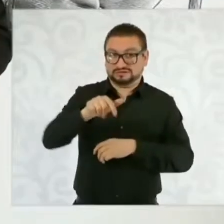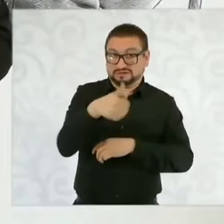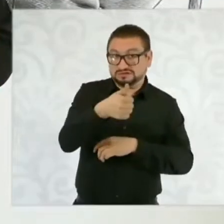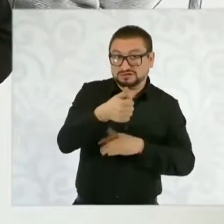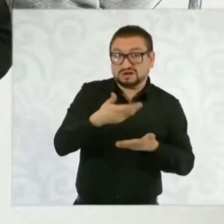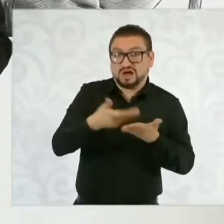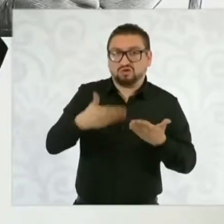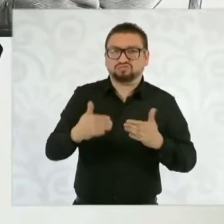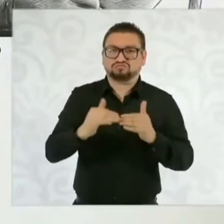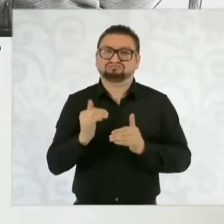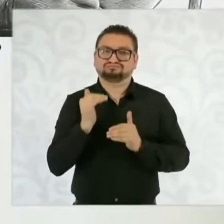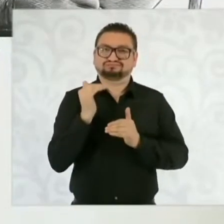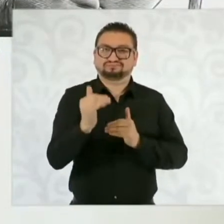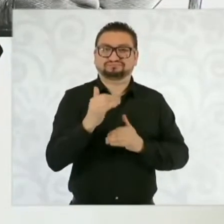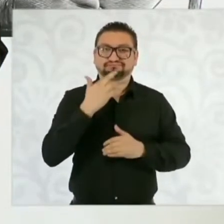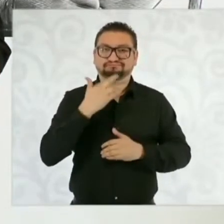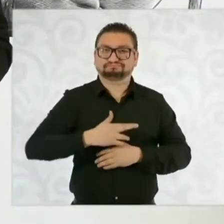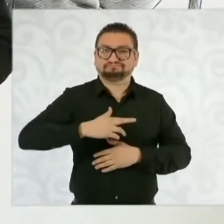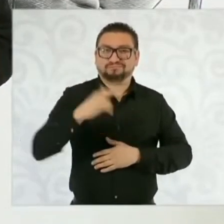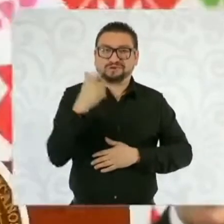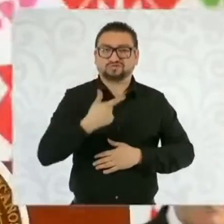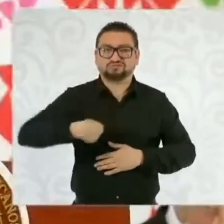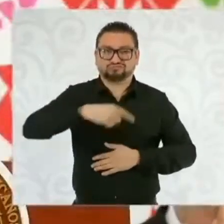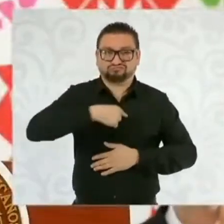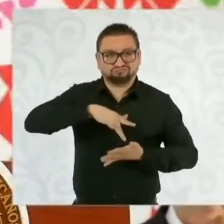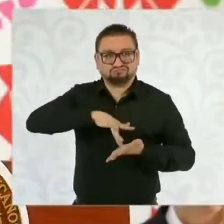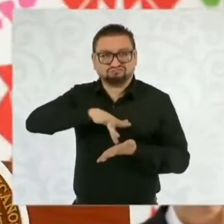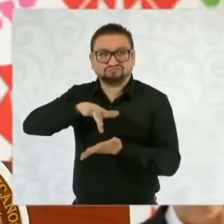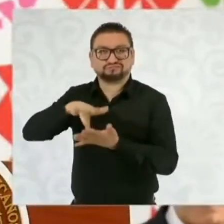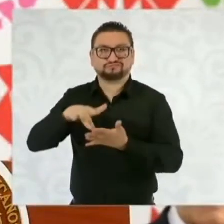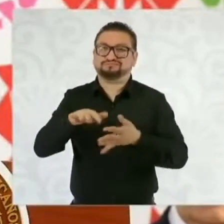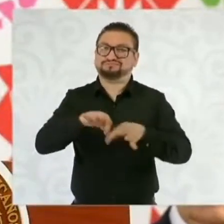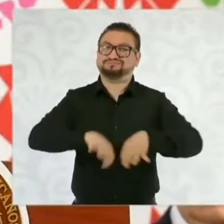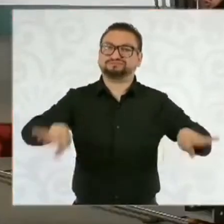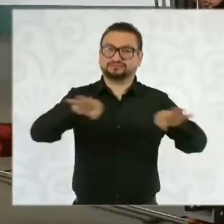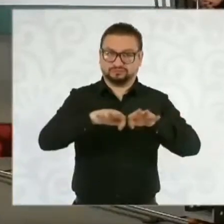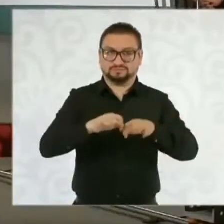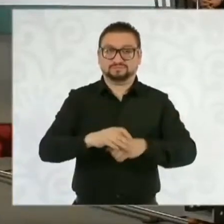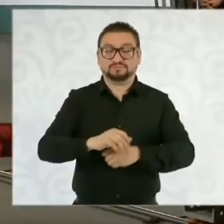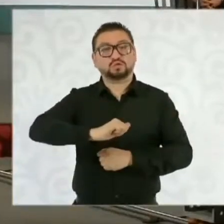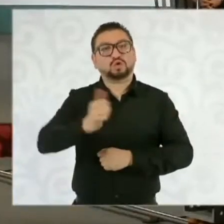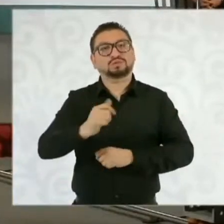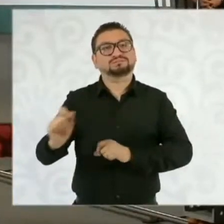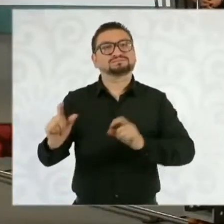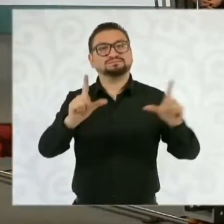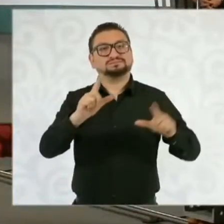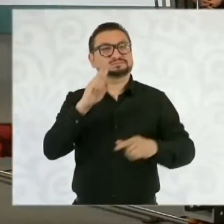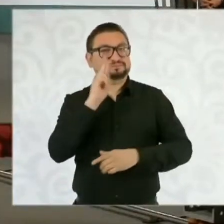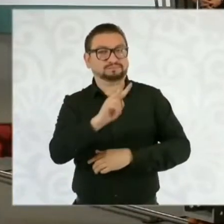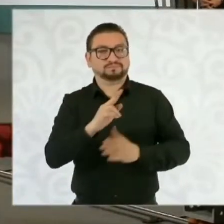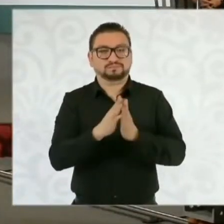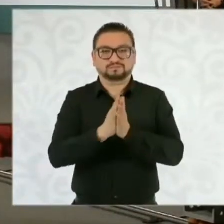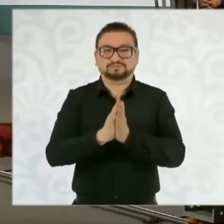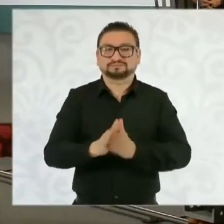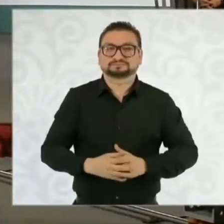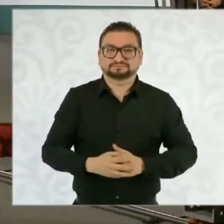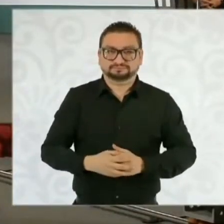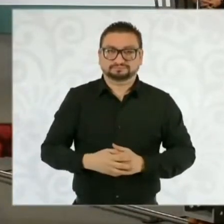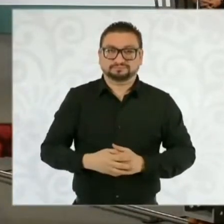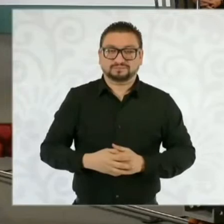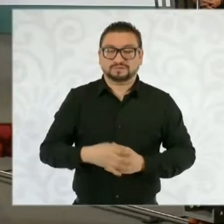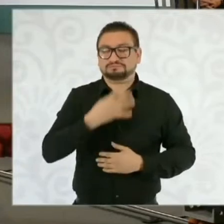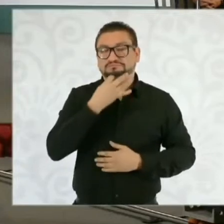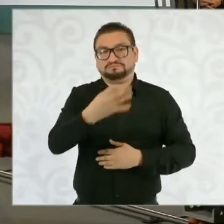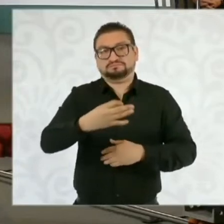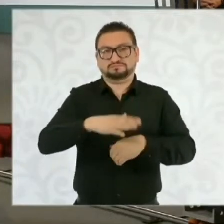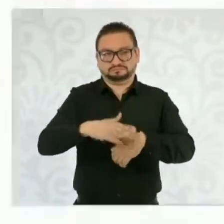lo cual pues estamos dando evidentemente un impulso muy importante. Siguiente, por favor. También decirles